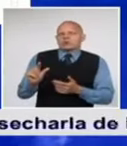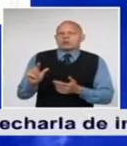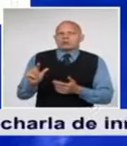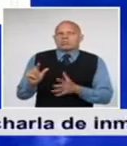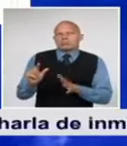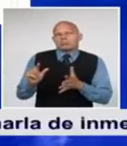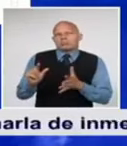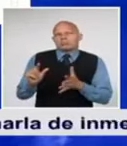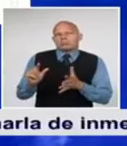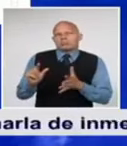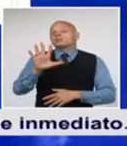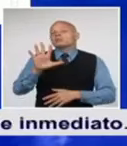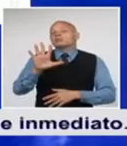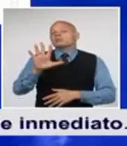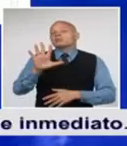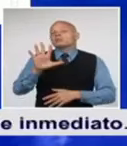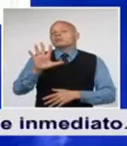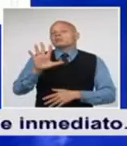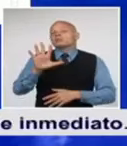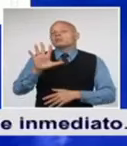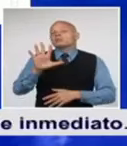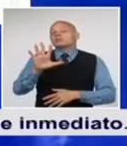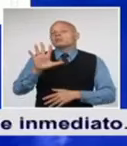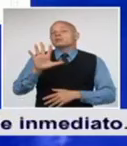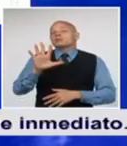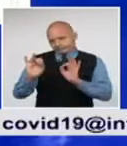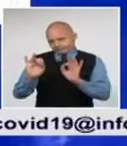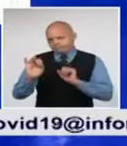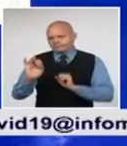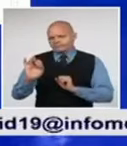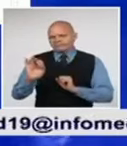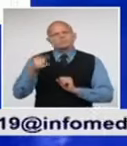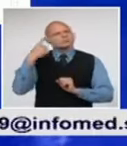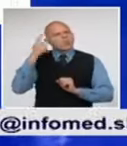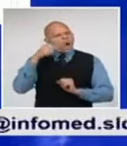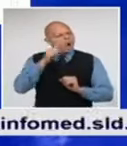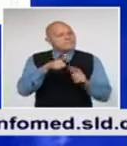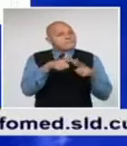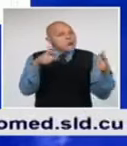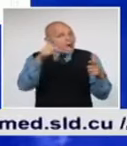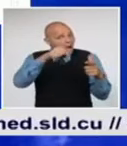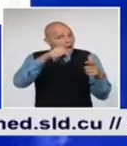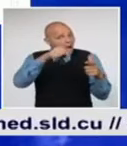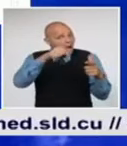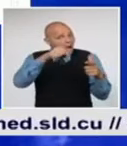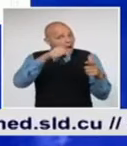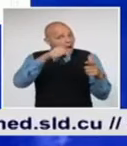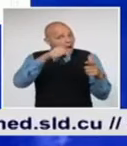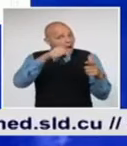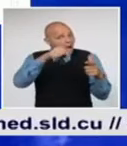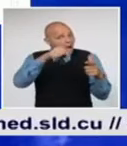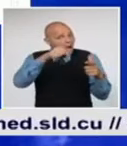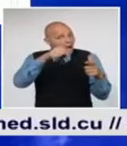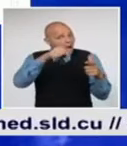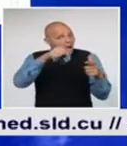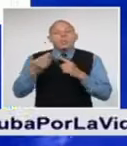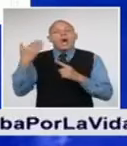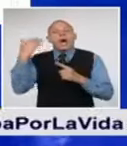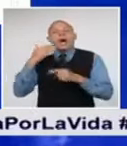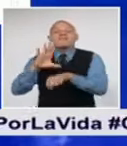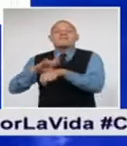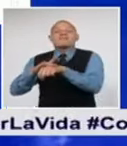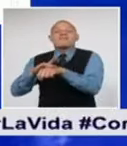57 fallecidos. Lo que pasa es que el número de casos confirmados era muy bajo, el denominador. Por eso la tasa se